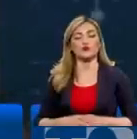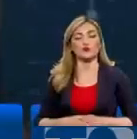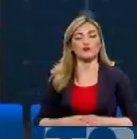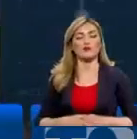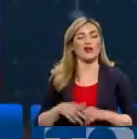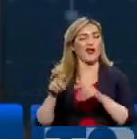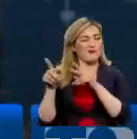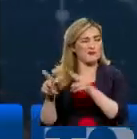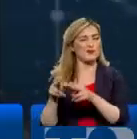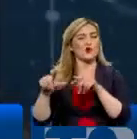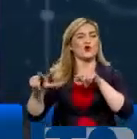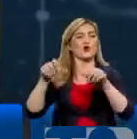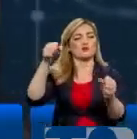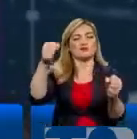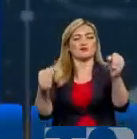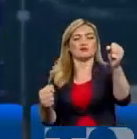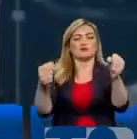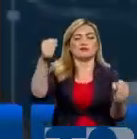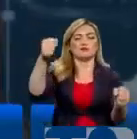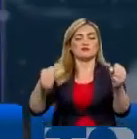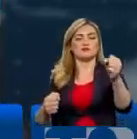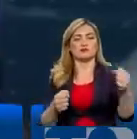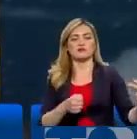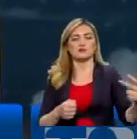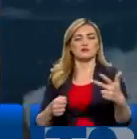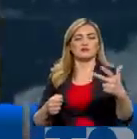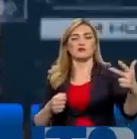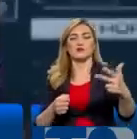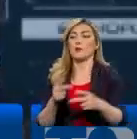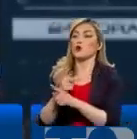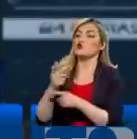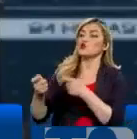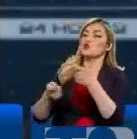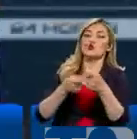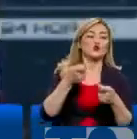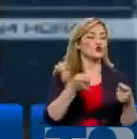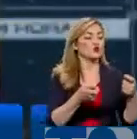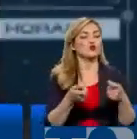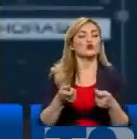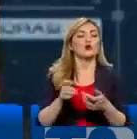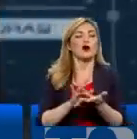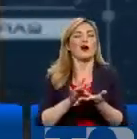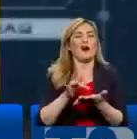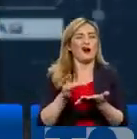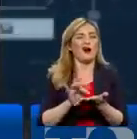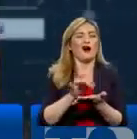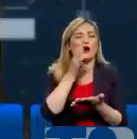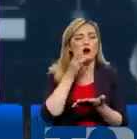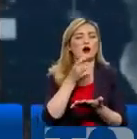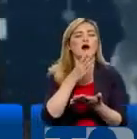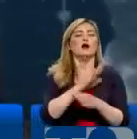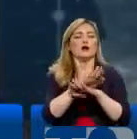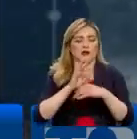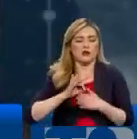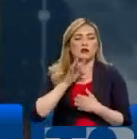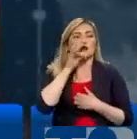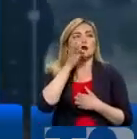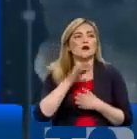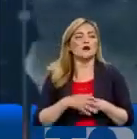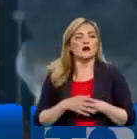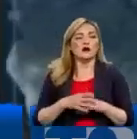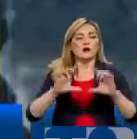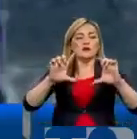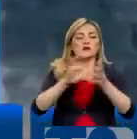de donde sería el vehículo en el que se transportaban ofertando insumos, vehículos sin placas, con balizas, y que gracias a los videos que